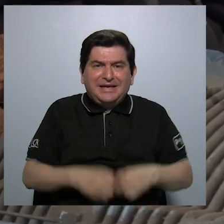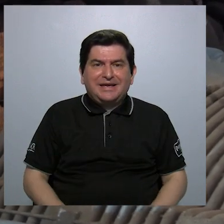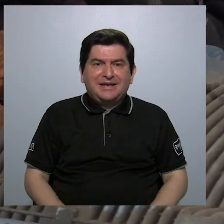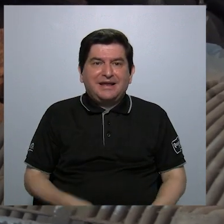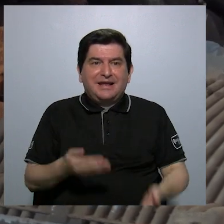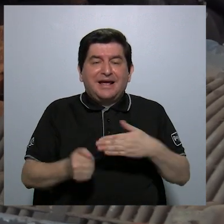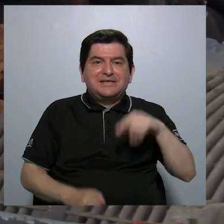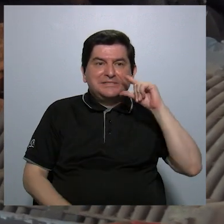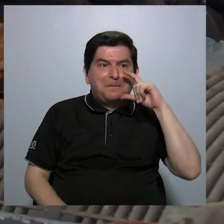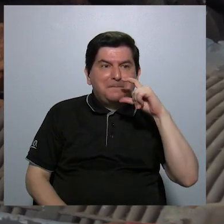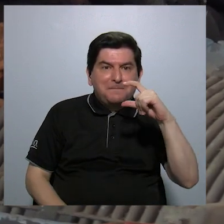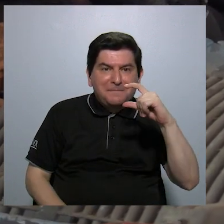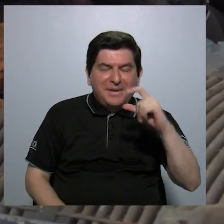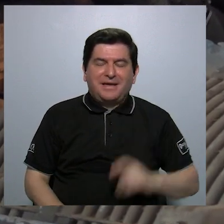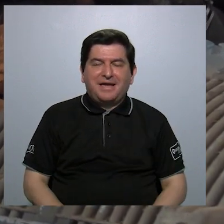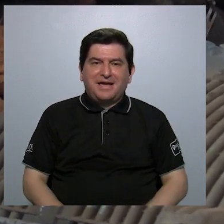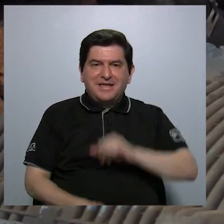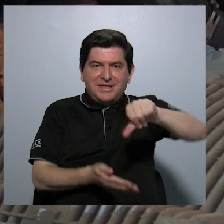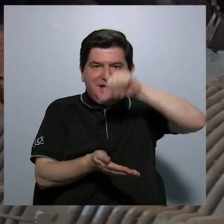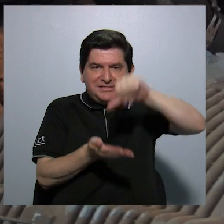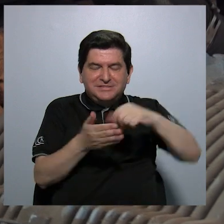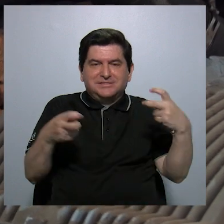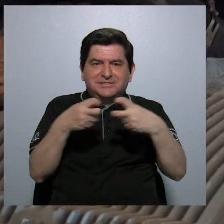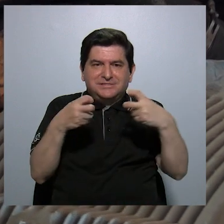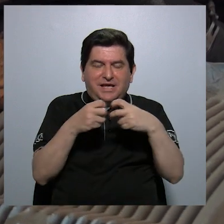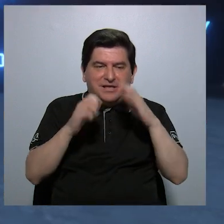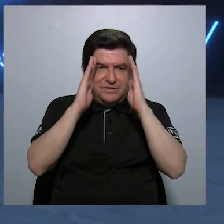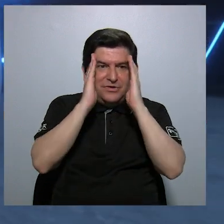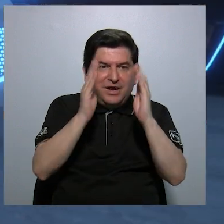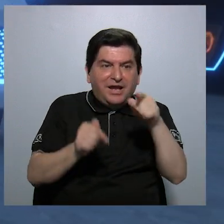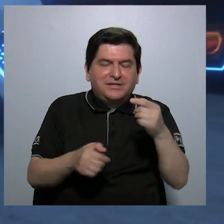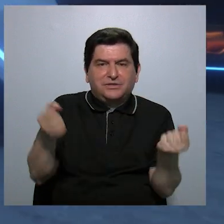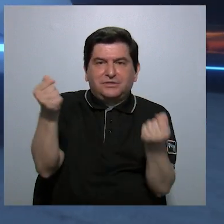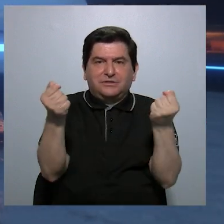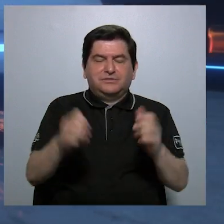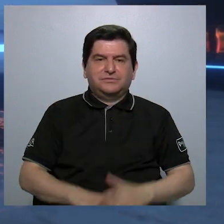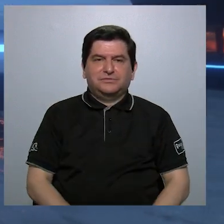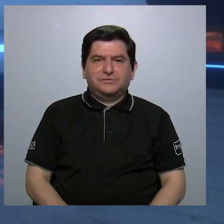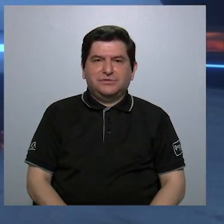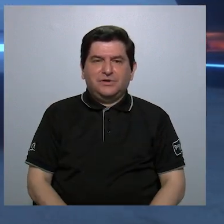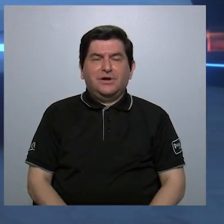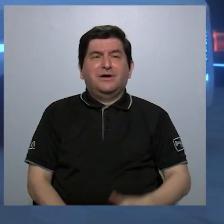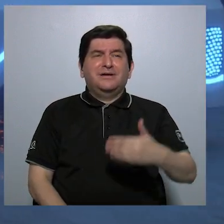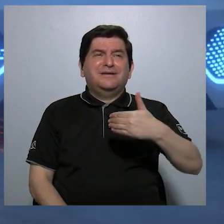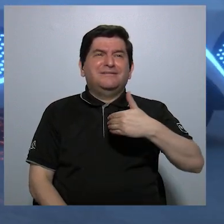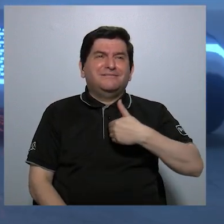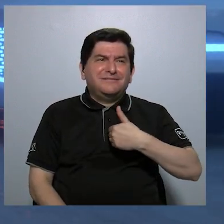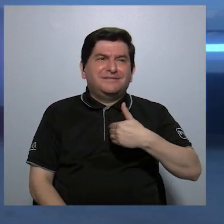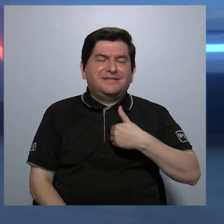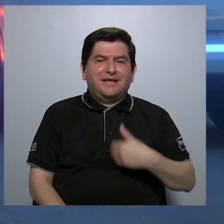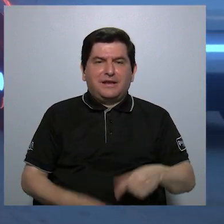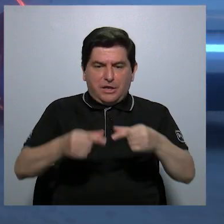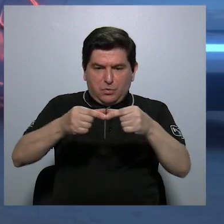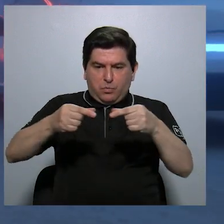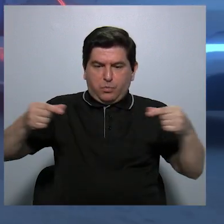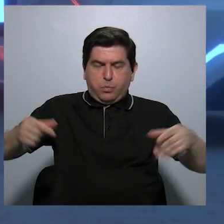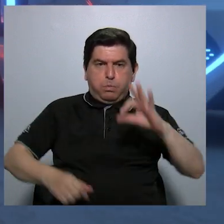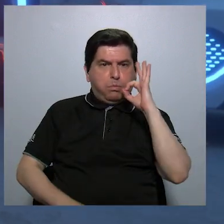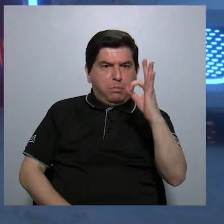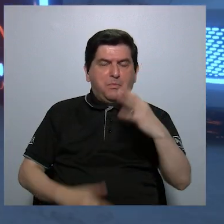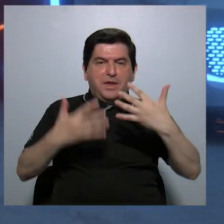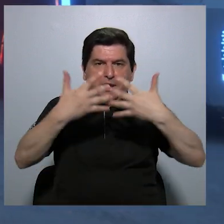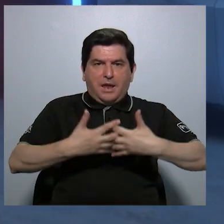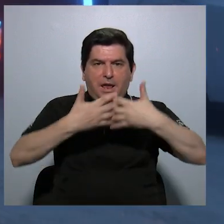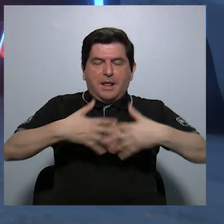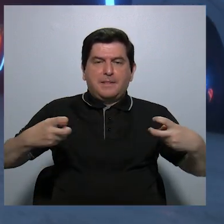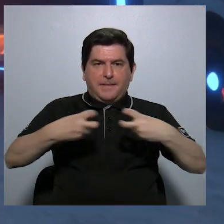casi una mini central eléctrica destinada a esos camiones. Entonces, se tiene que tener un buen cableado